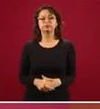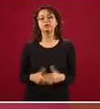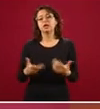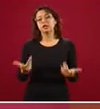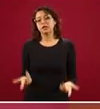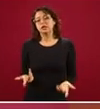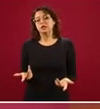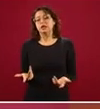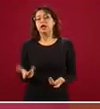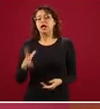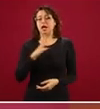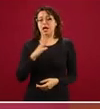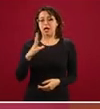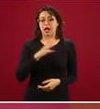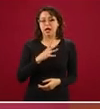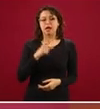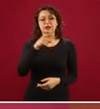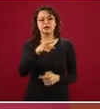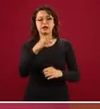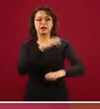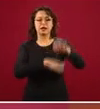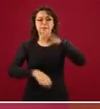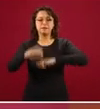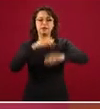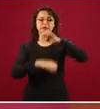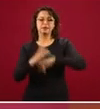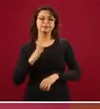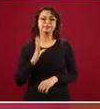intermediarios, cómo los intermediarios